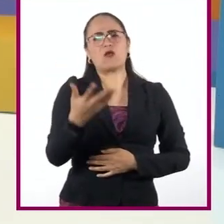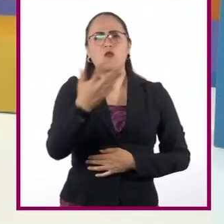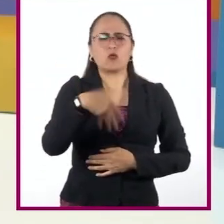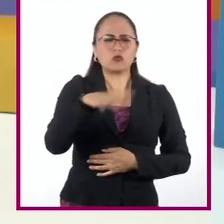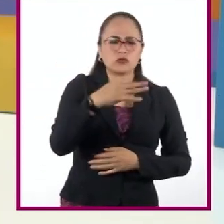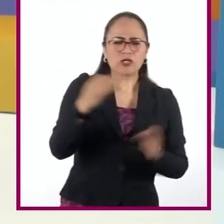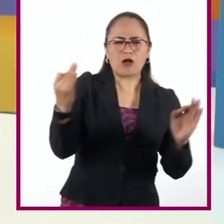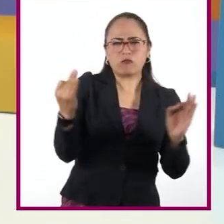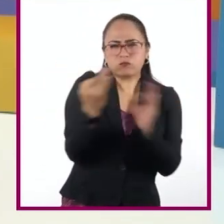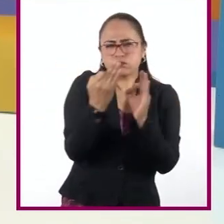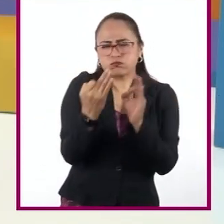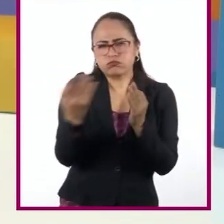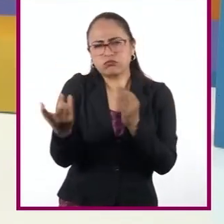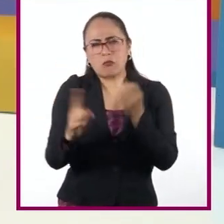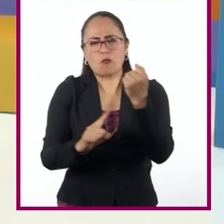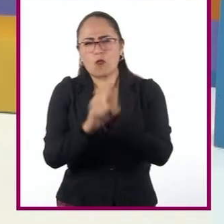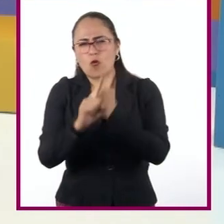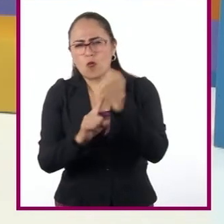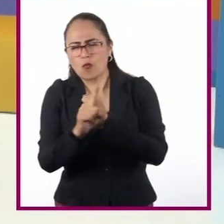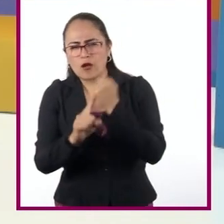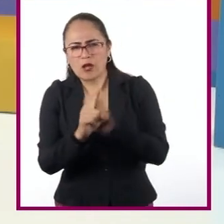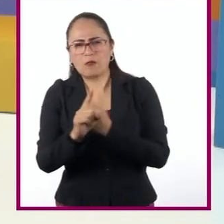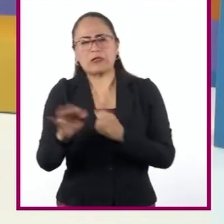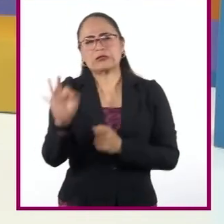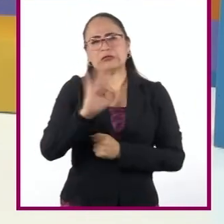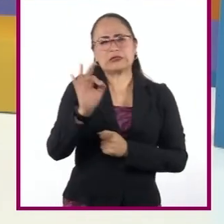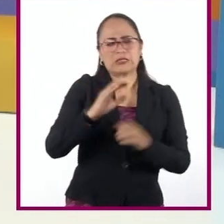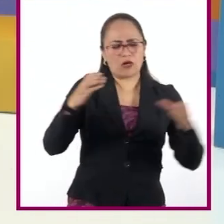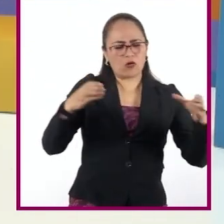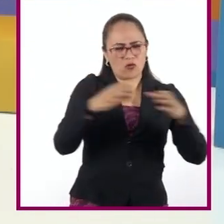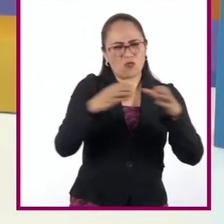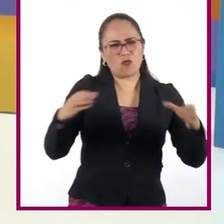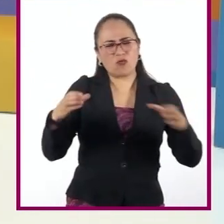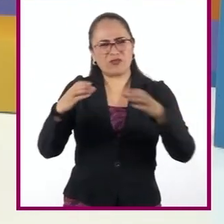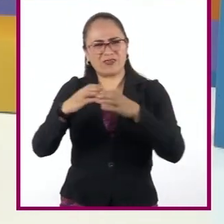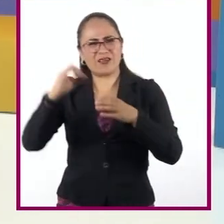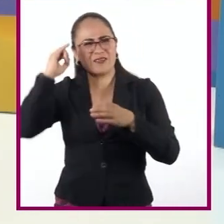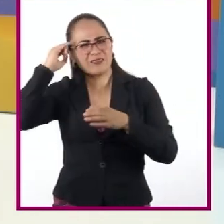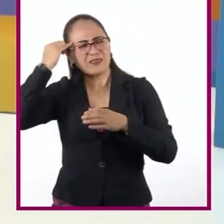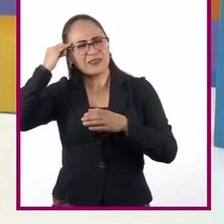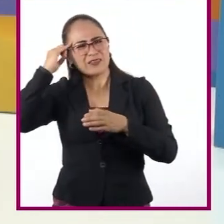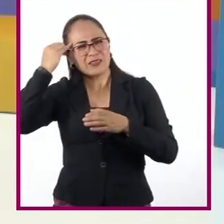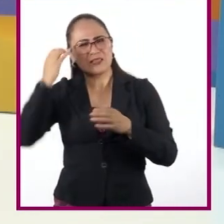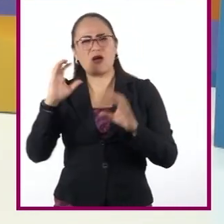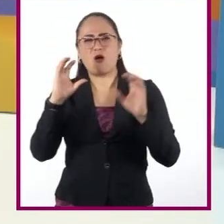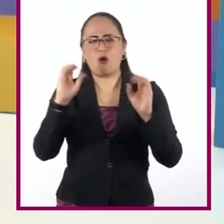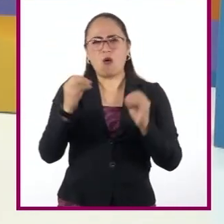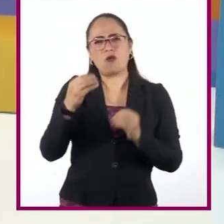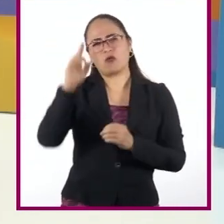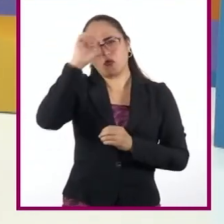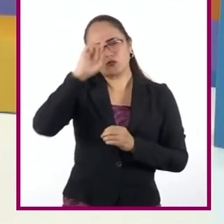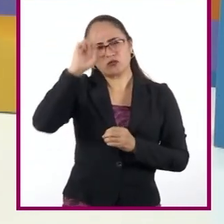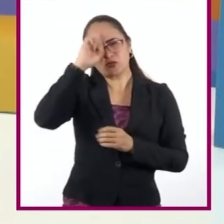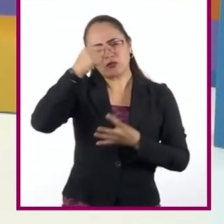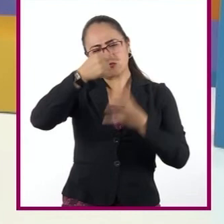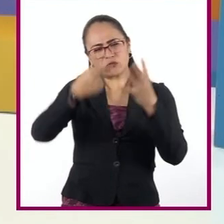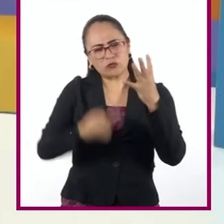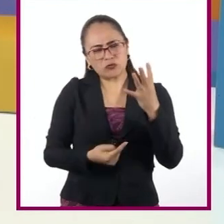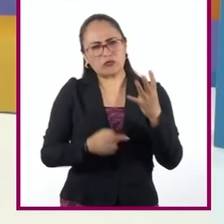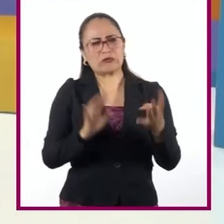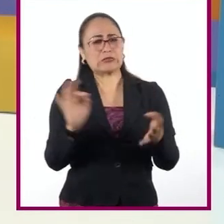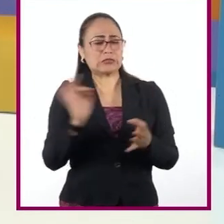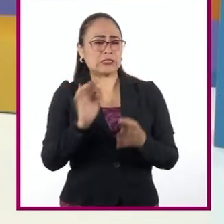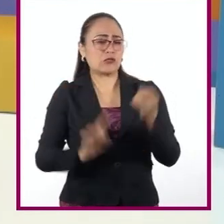entre conflictos, como los mayores en algunas comunidades indígenas, a quienes se les pide consejos e intervienen cuando